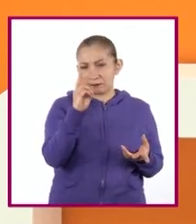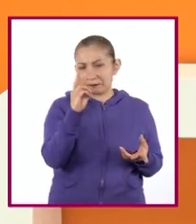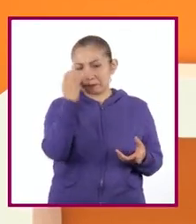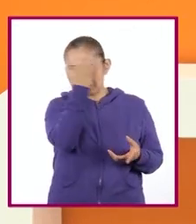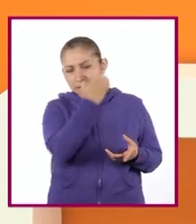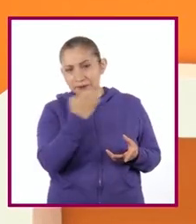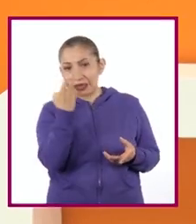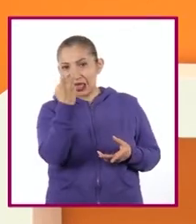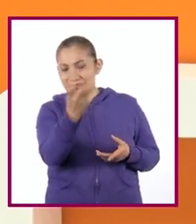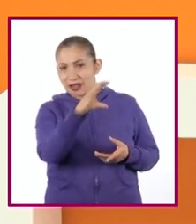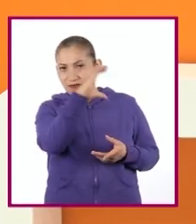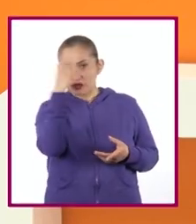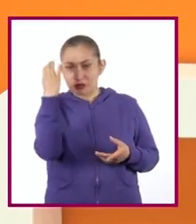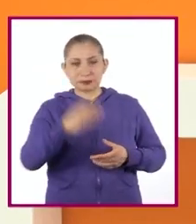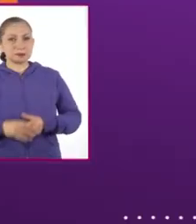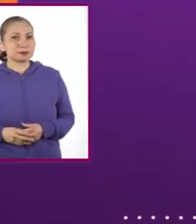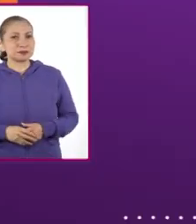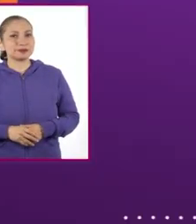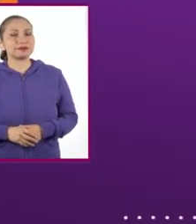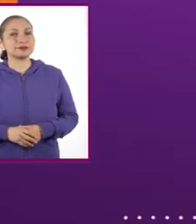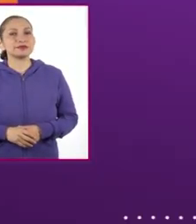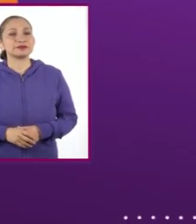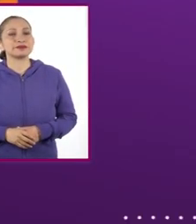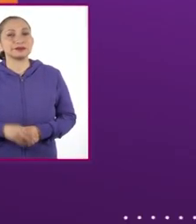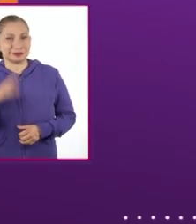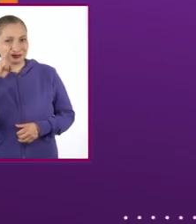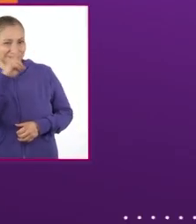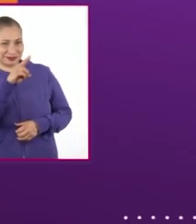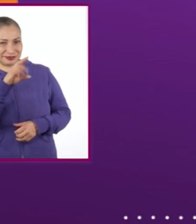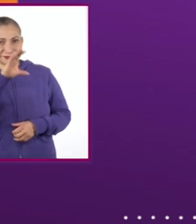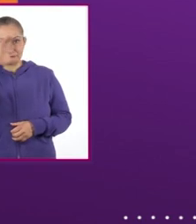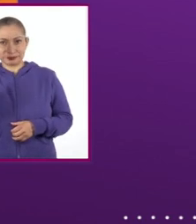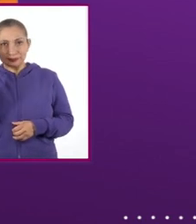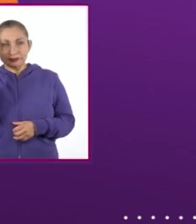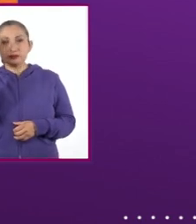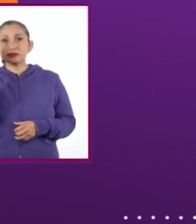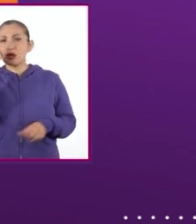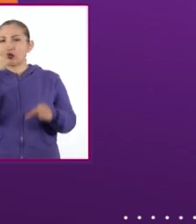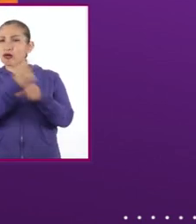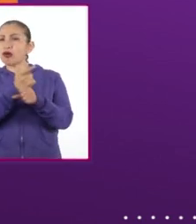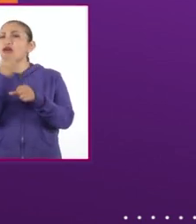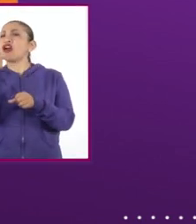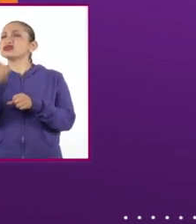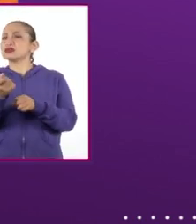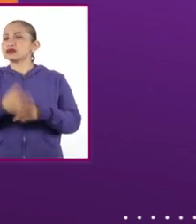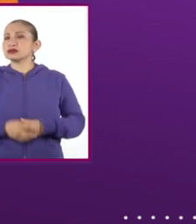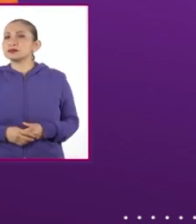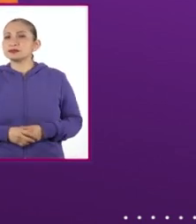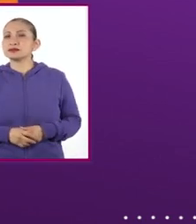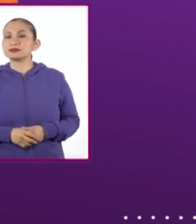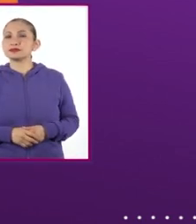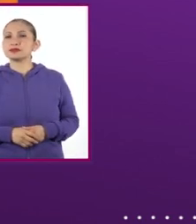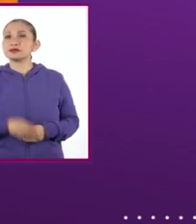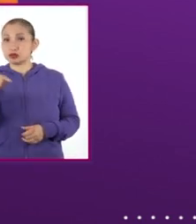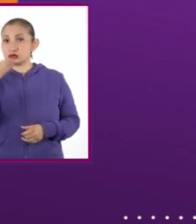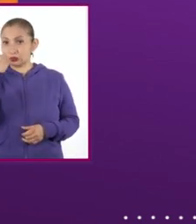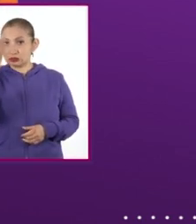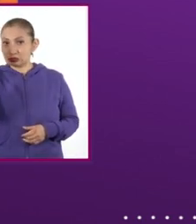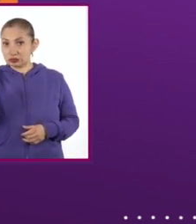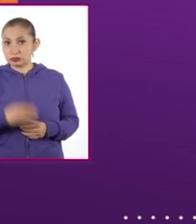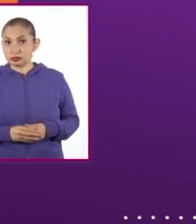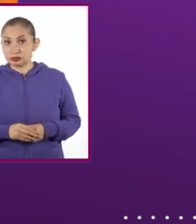analizar las siguientes imágenes. En esta primera imagen, ¿identifican qué es? ¿Lo han